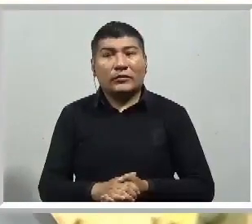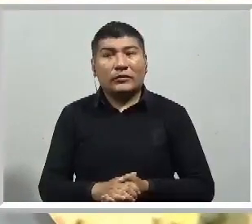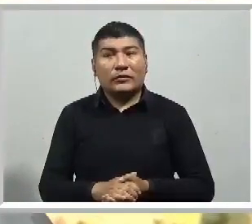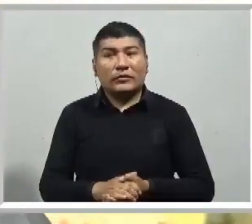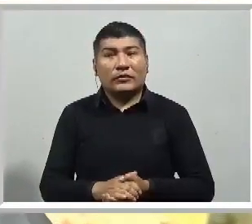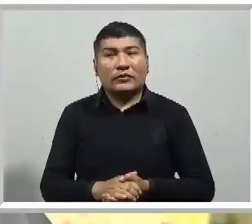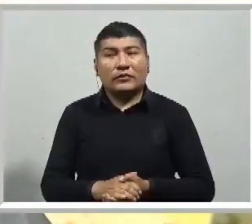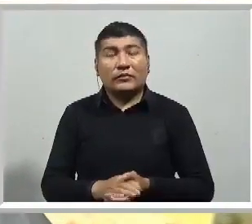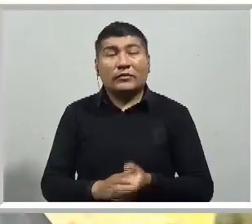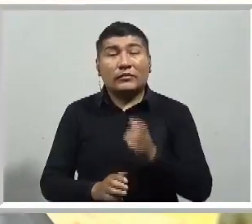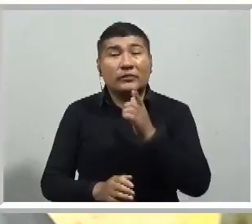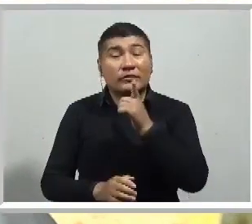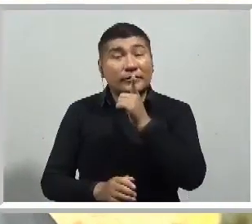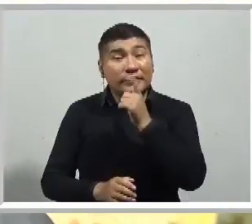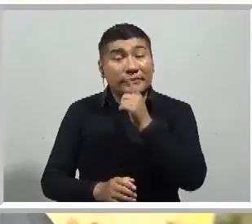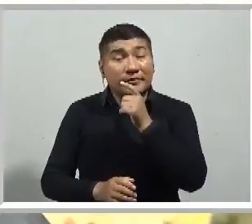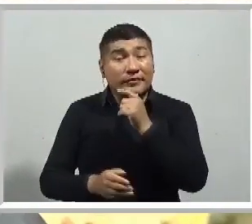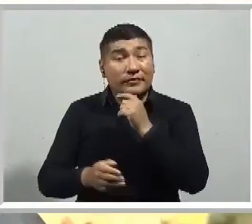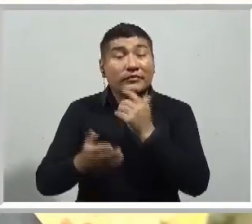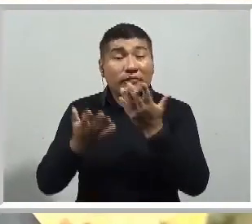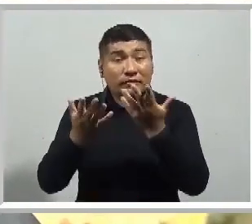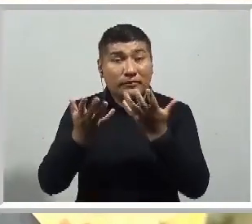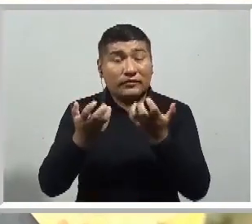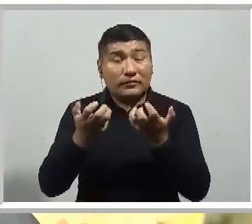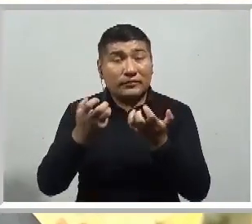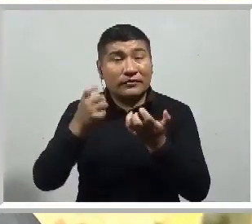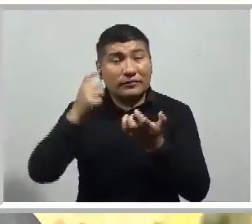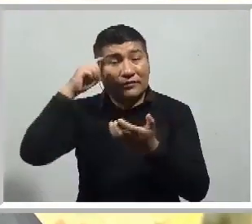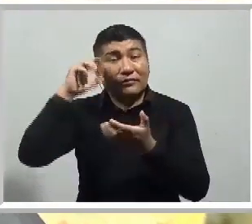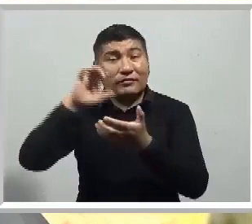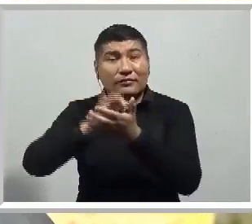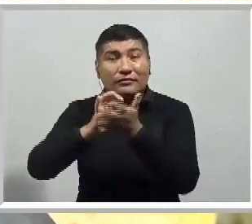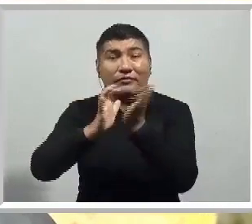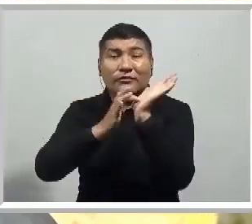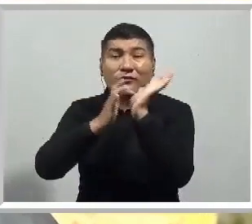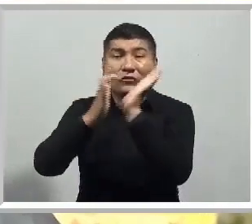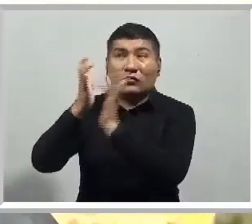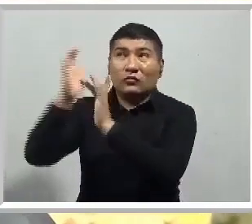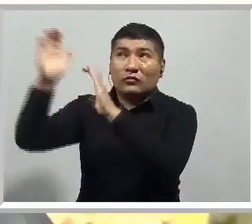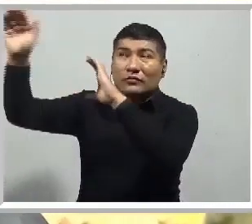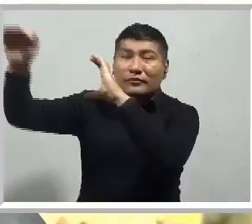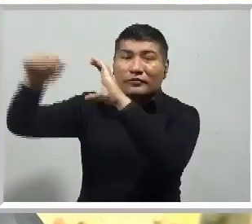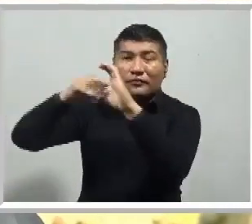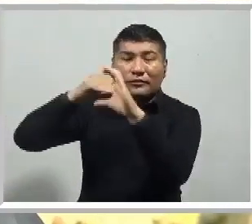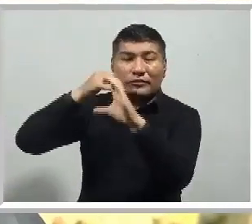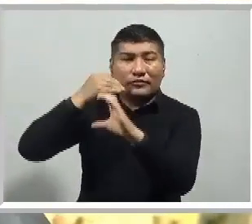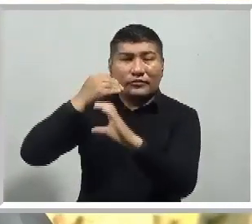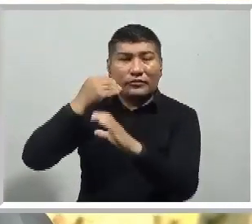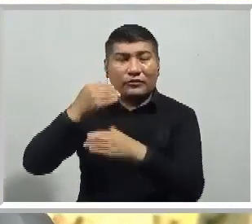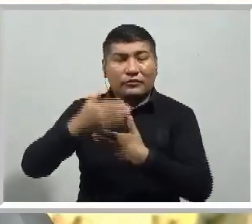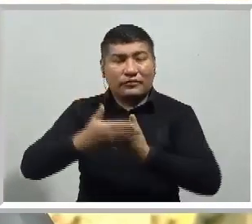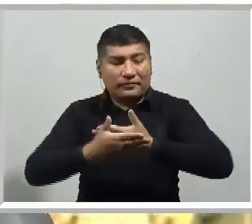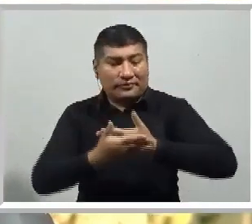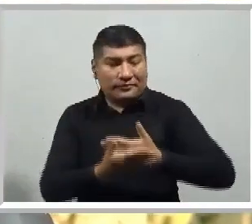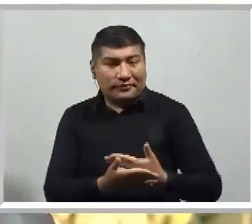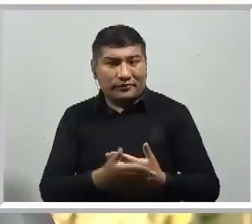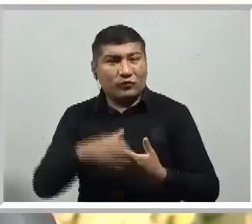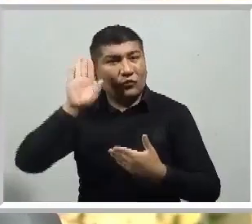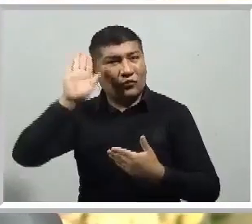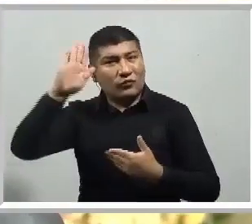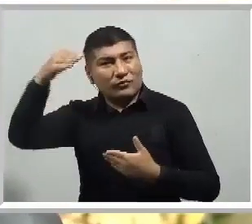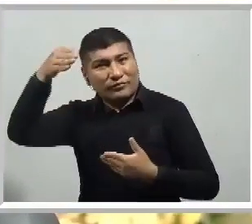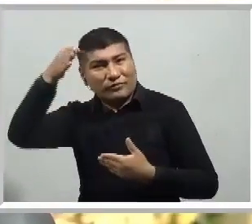Quienes reconocen a Jesús como enviado de Dios no son cualquiera. Son